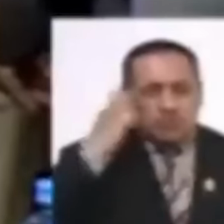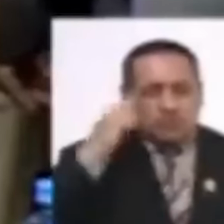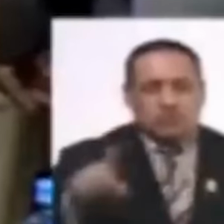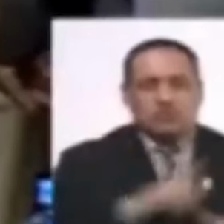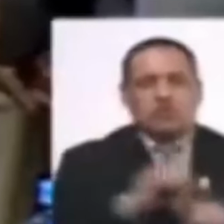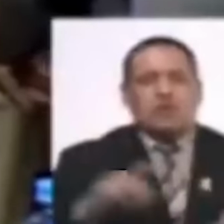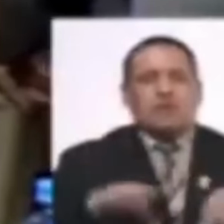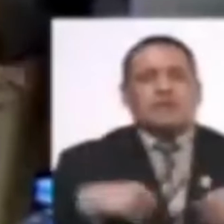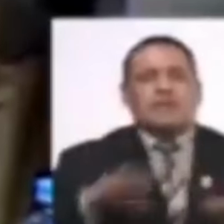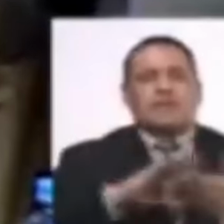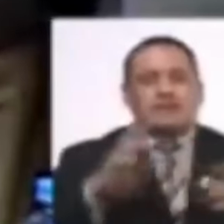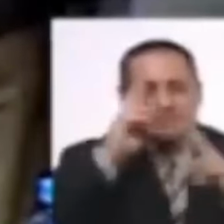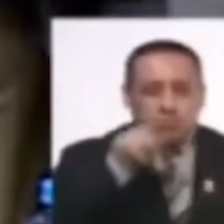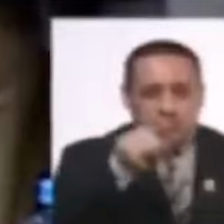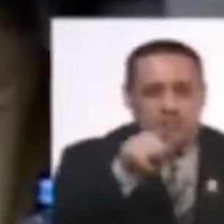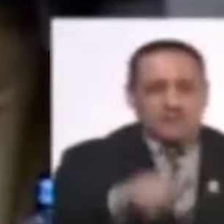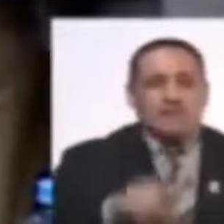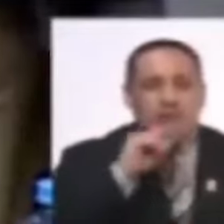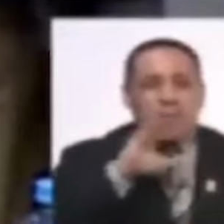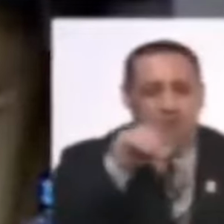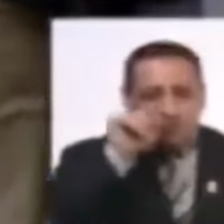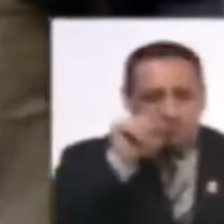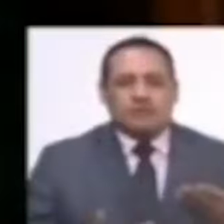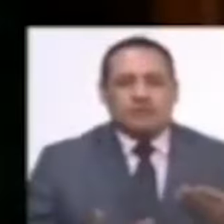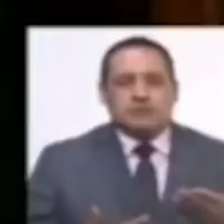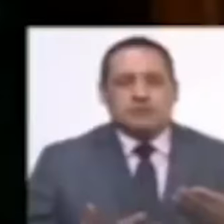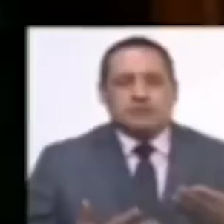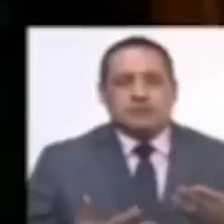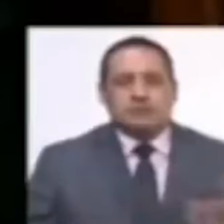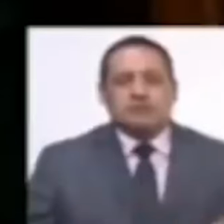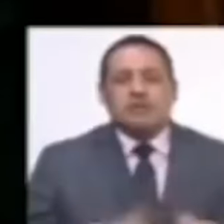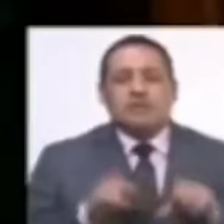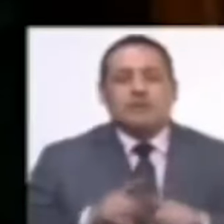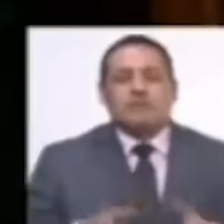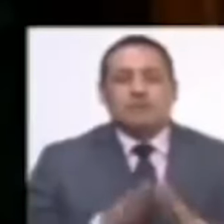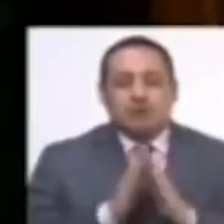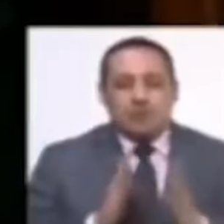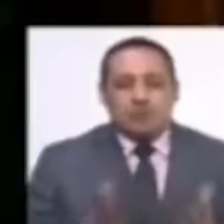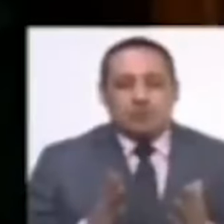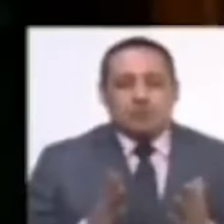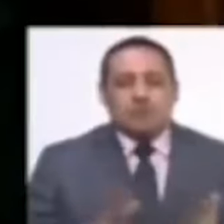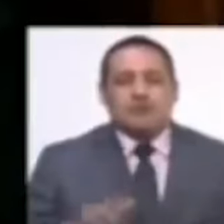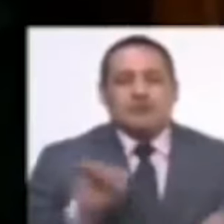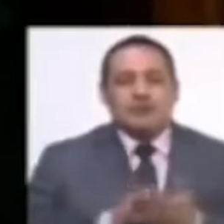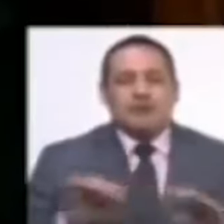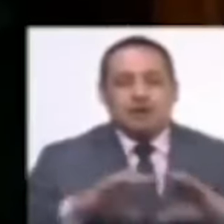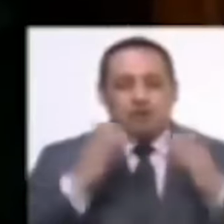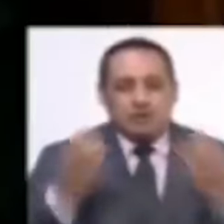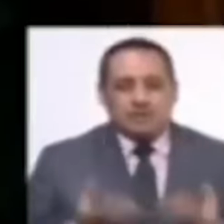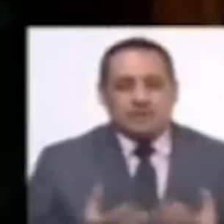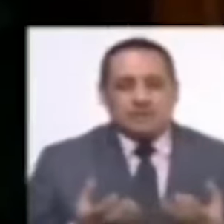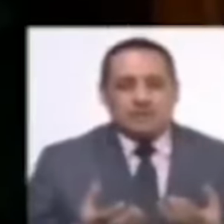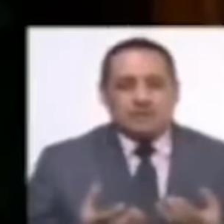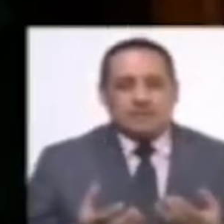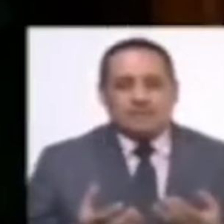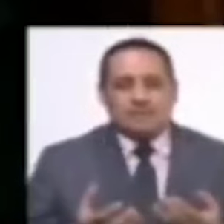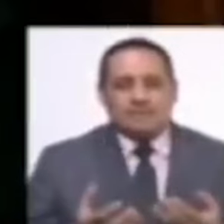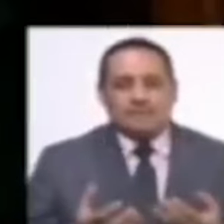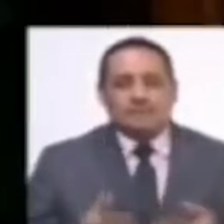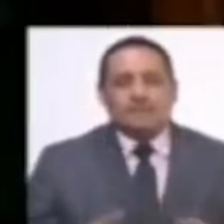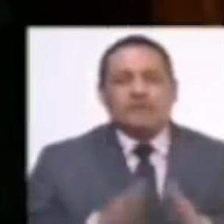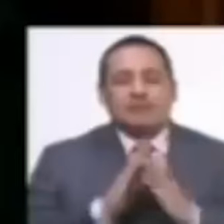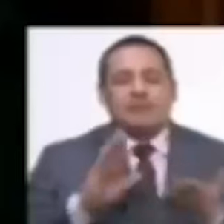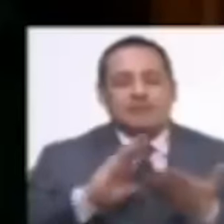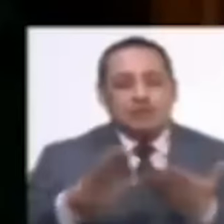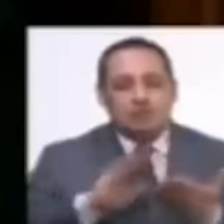No le voy a pedir respeto a nadie. Hable usted, señor burro. Y por favor, que la congresista